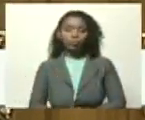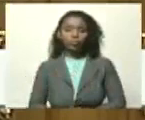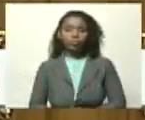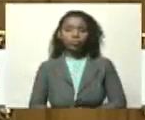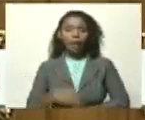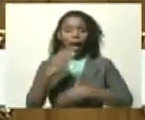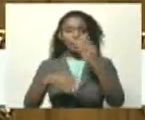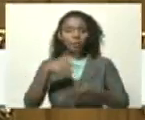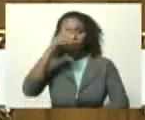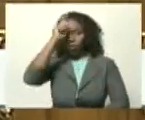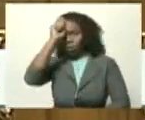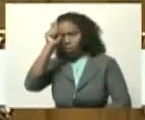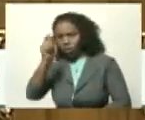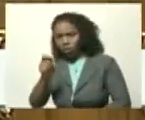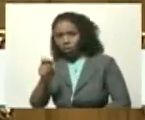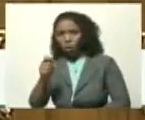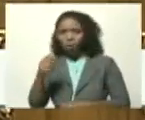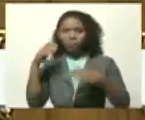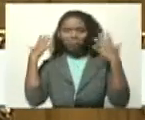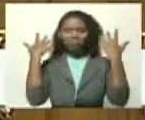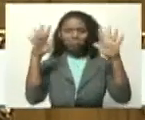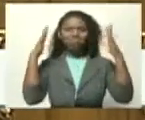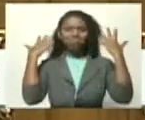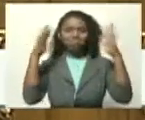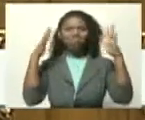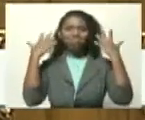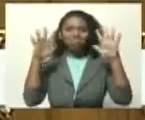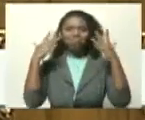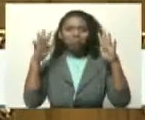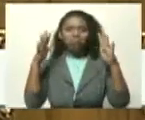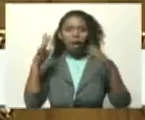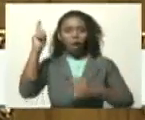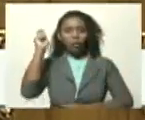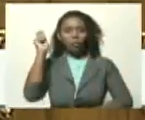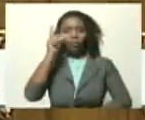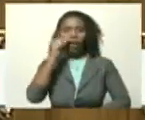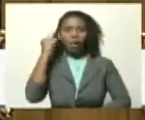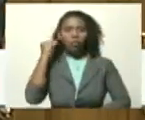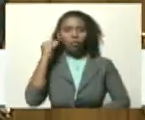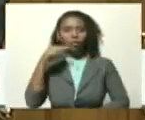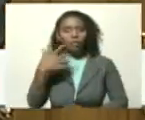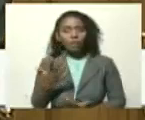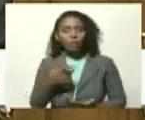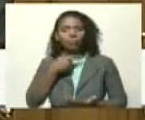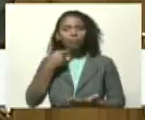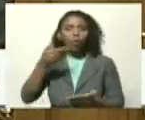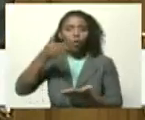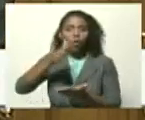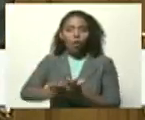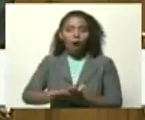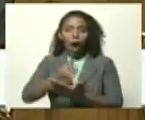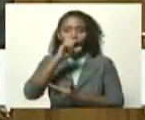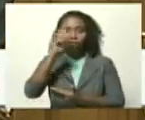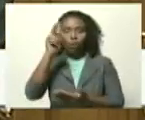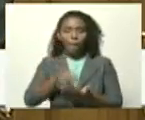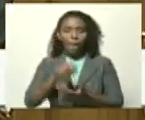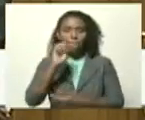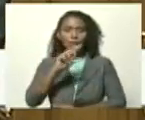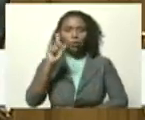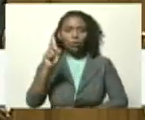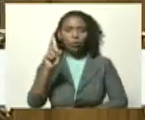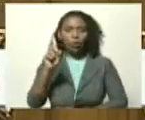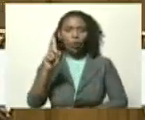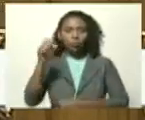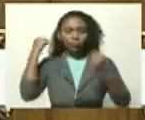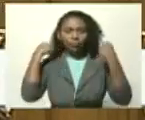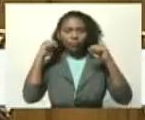rendimos homenaje con un aplauso a los diputados que cayeron en el año 2021 en el